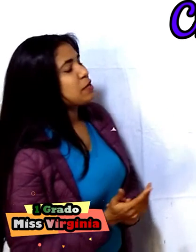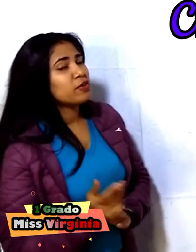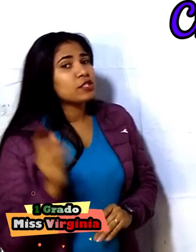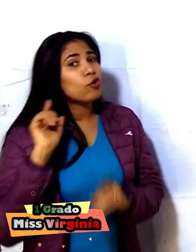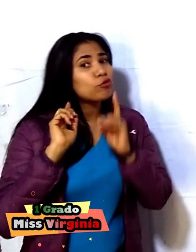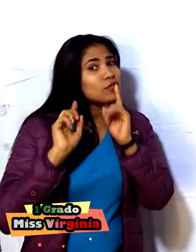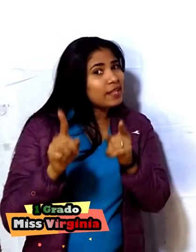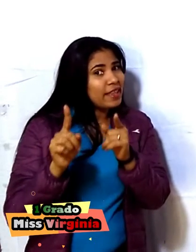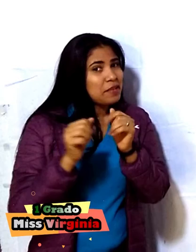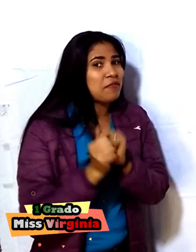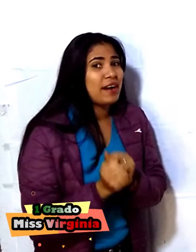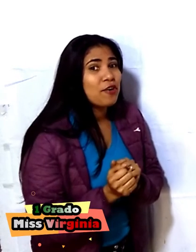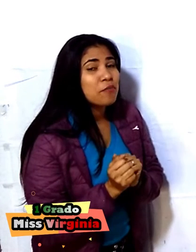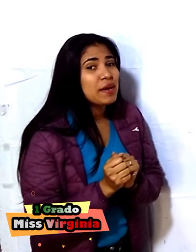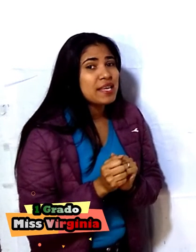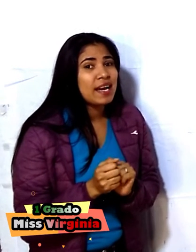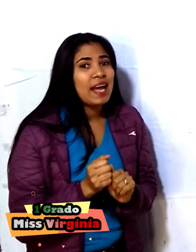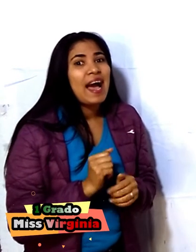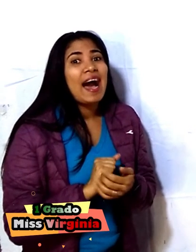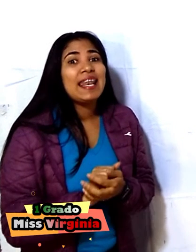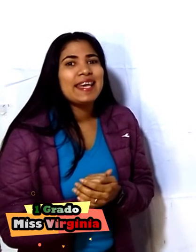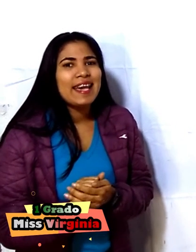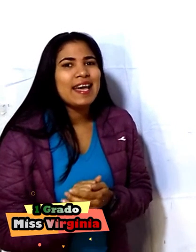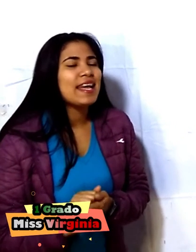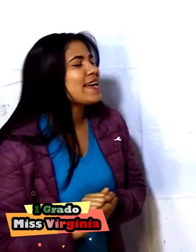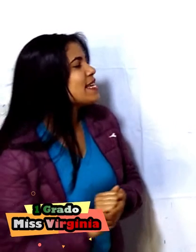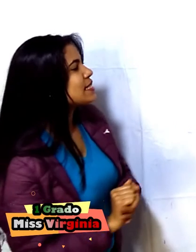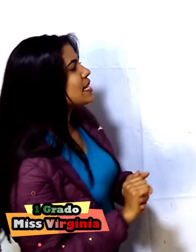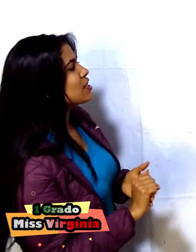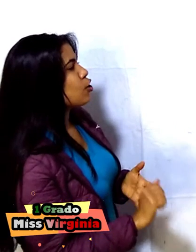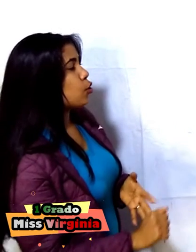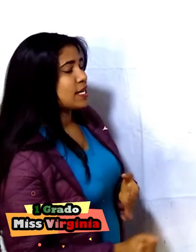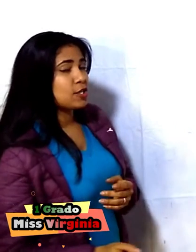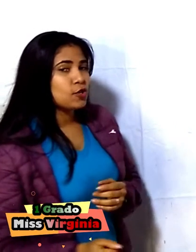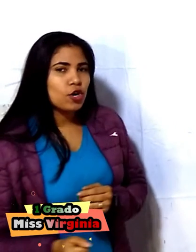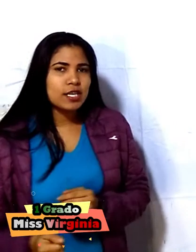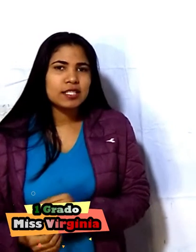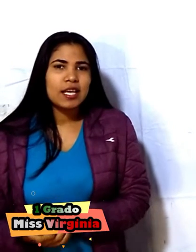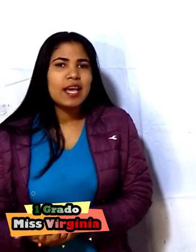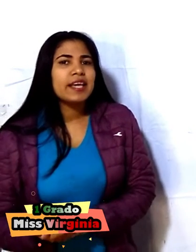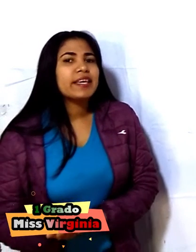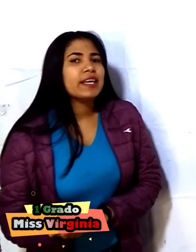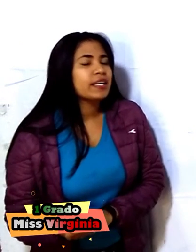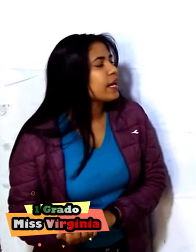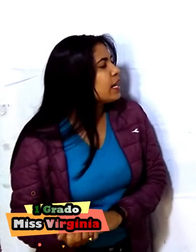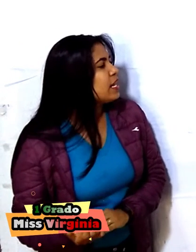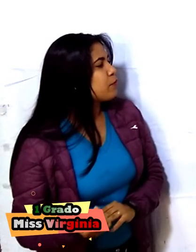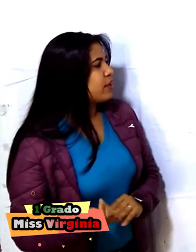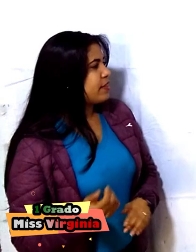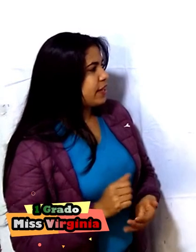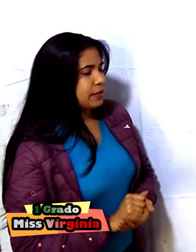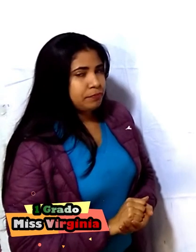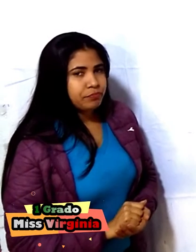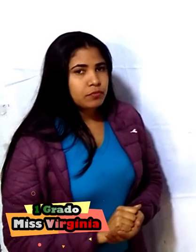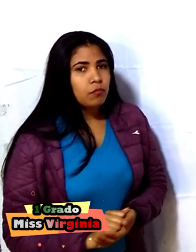Ahora, mis amores, ustedes me van a acompañar a leer estas oraciones que les